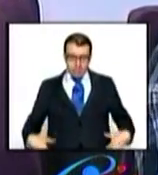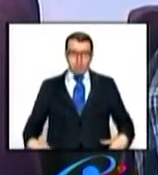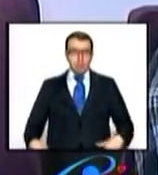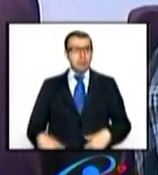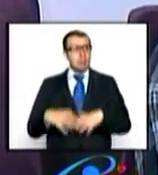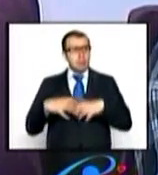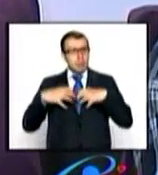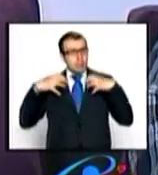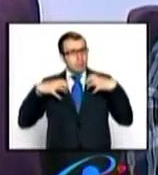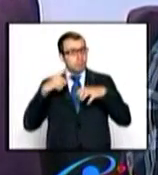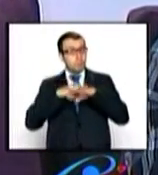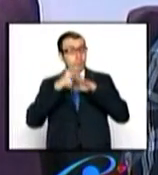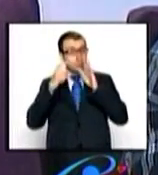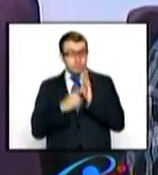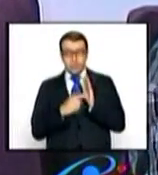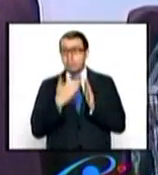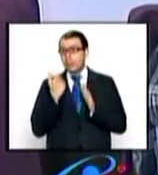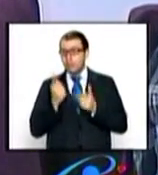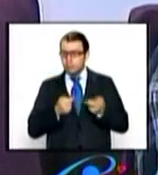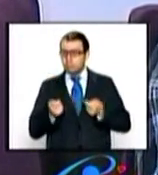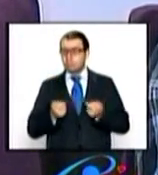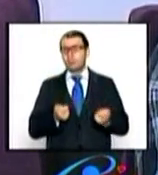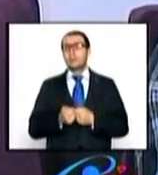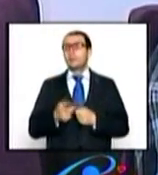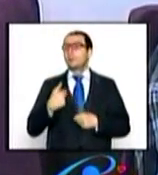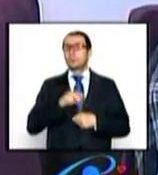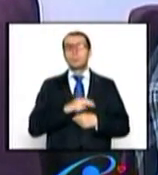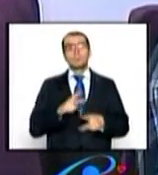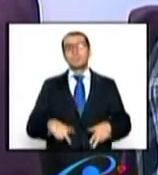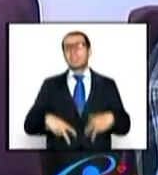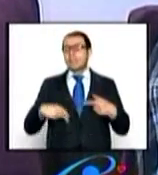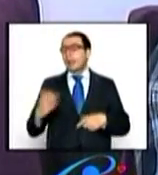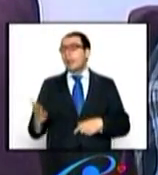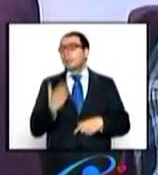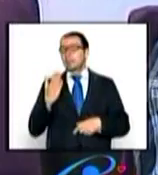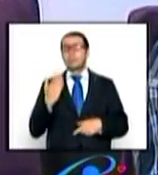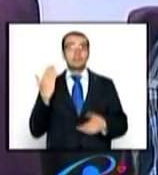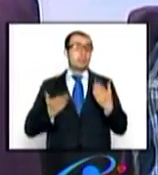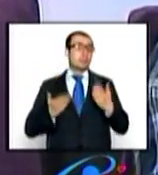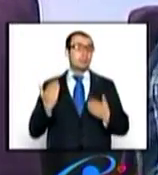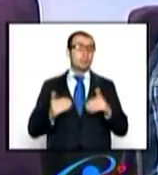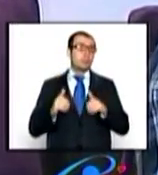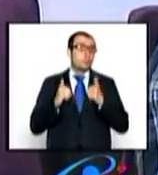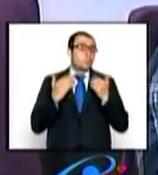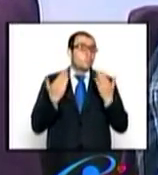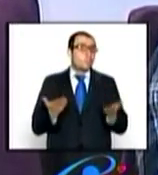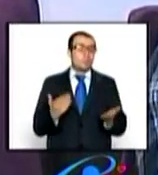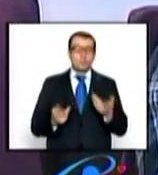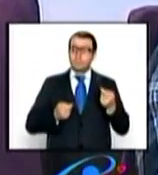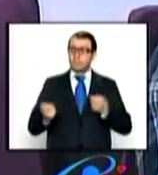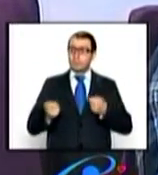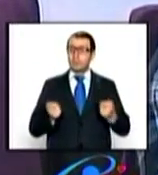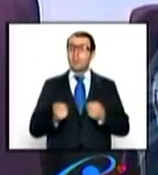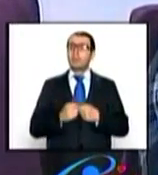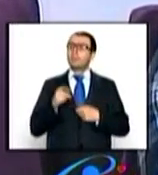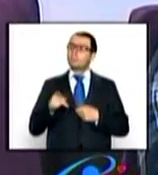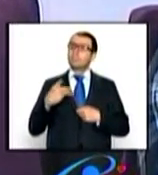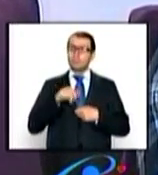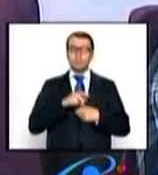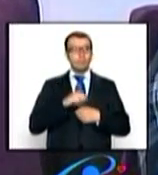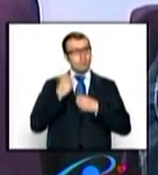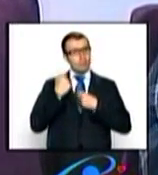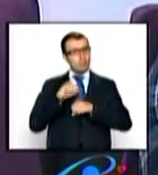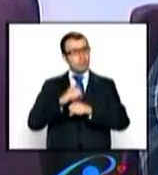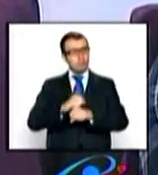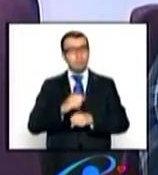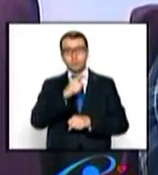una persona. Generalmente nuestro estilo de vida y como ustedes pueden verlo en los programas del Dr. Rojas, el énfasis en lo que hacemos nosotros en cuanto a